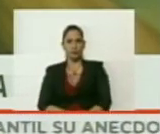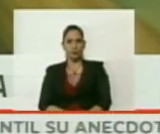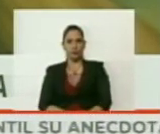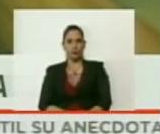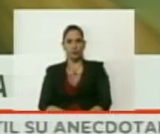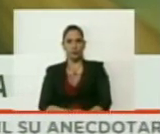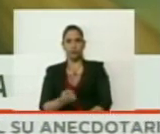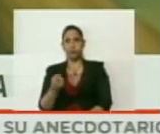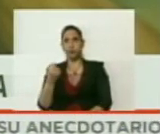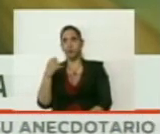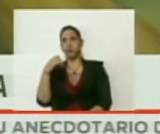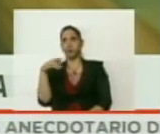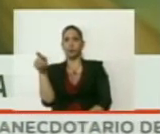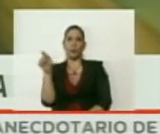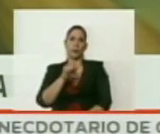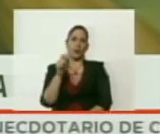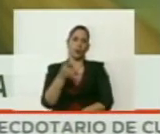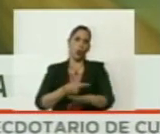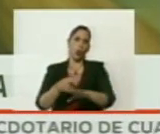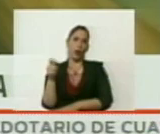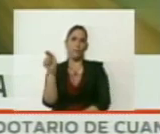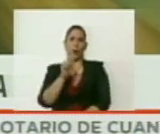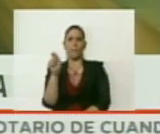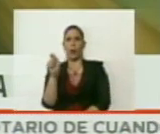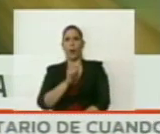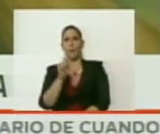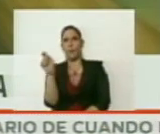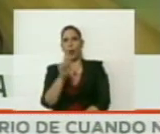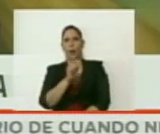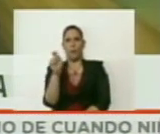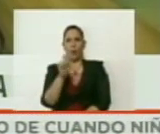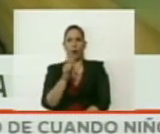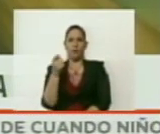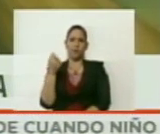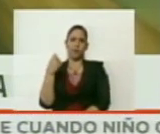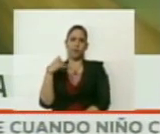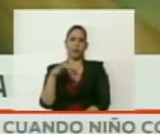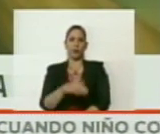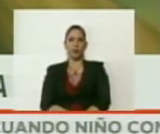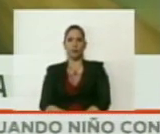sé cuántos meses. Ya no son horas, sino meses y meses y meses. Yo